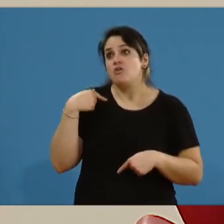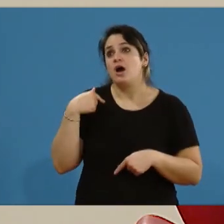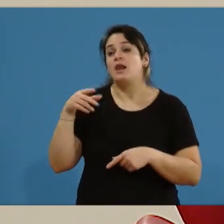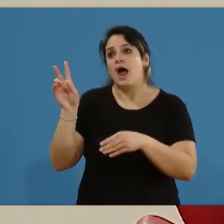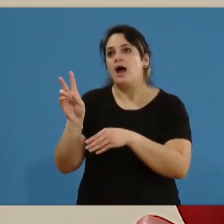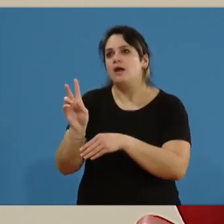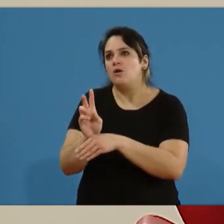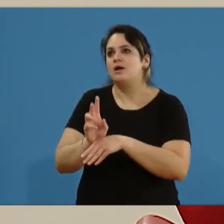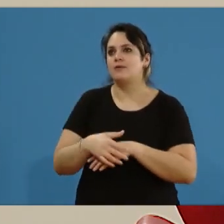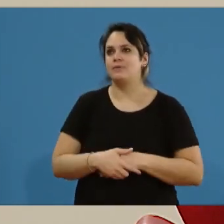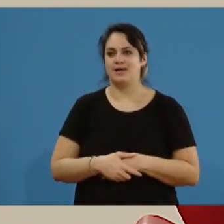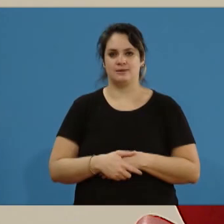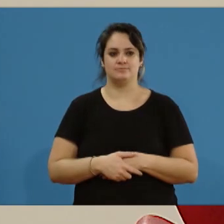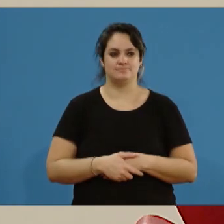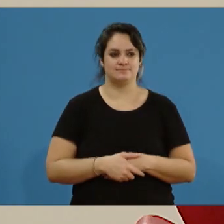voy a cuidar.